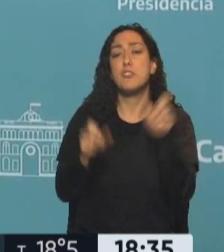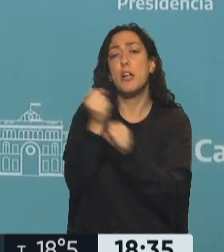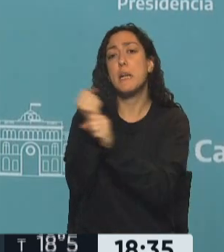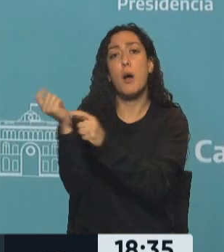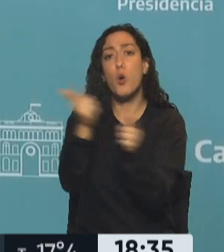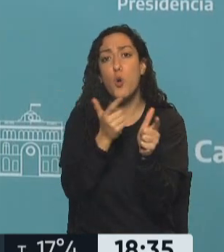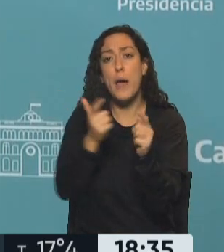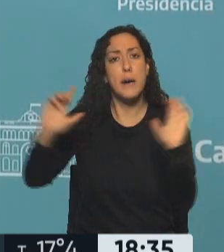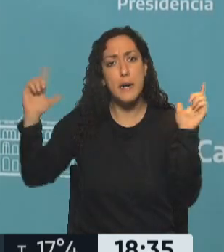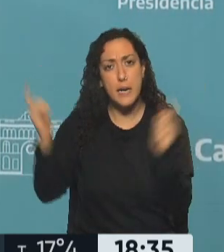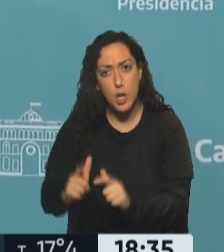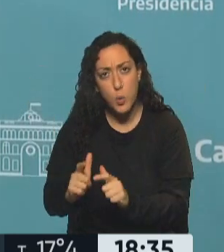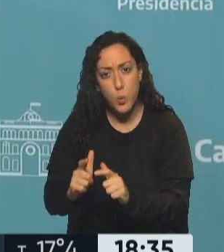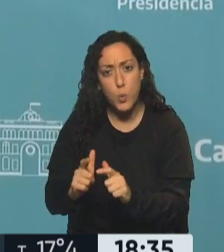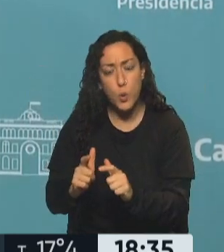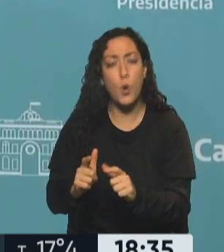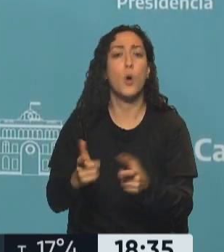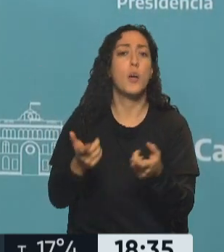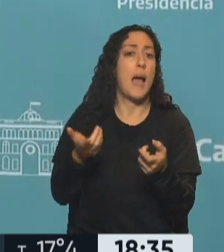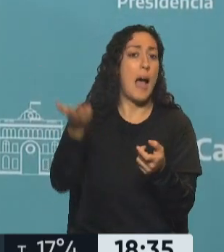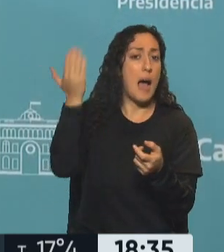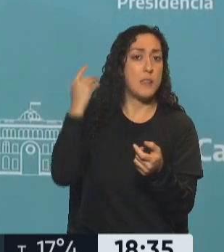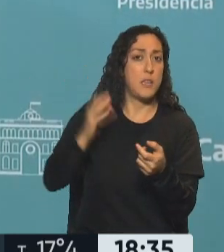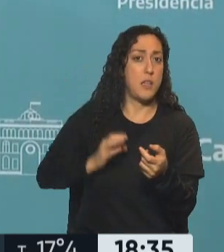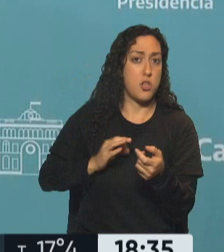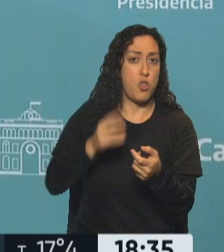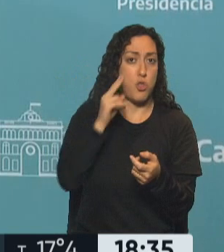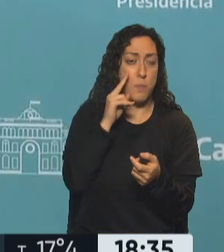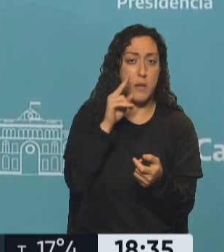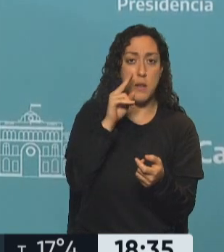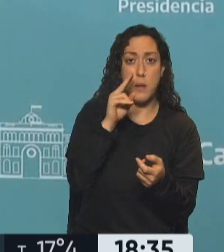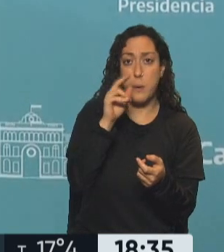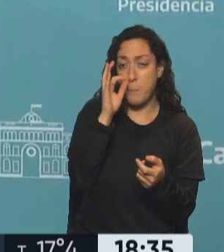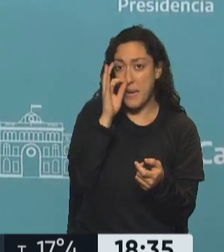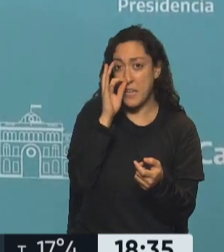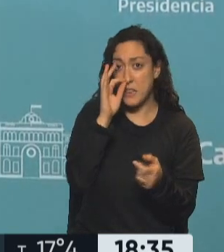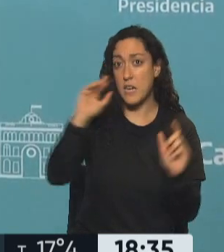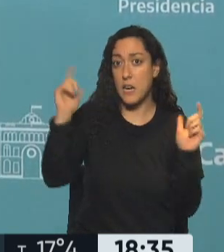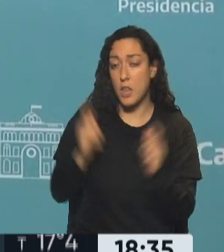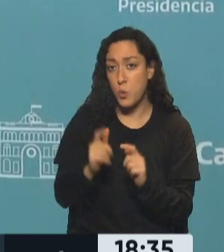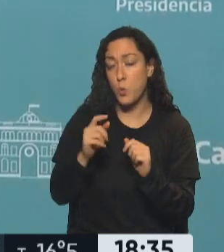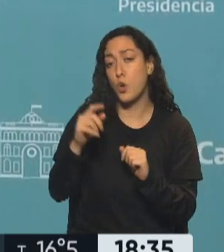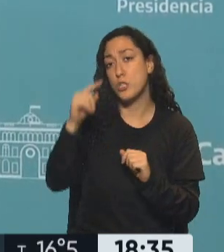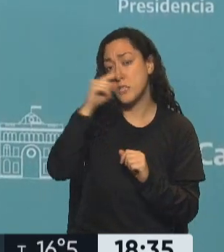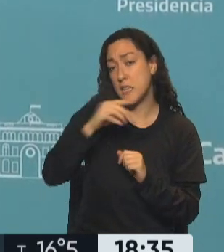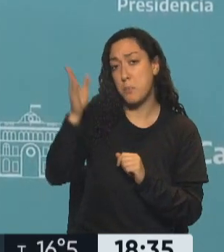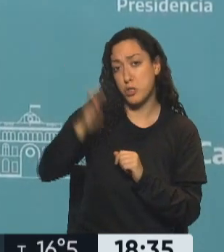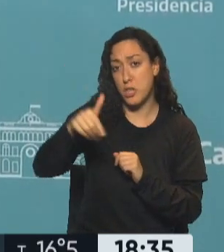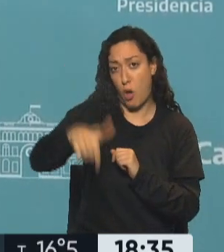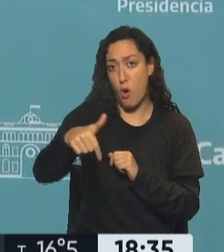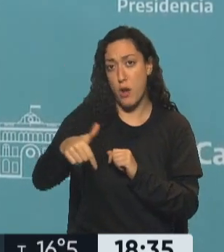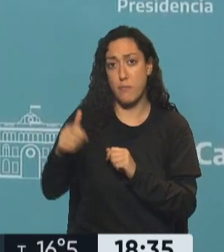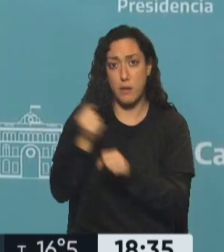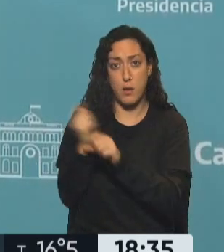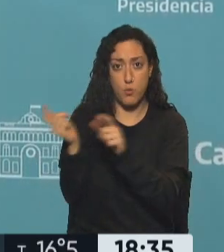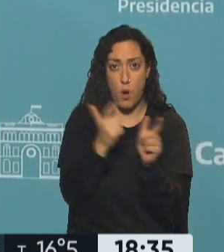13,1%, que es el valor que había alcanzado en el primer semestre del 2020, a 7%. Hubo un crecimiento muy fuerte también de la inversión,